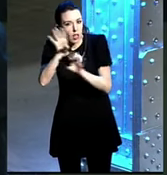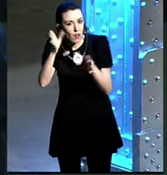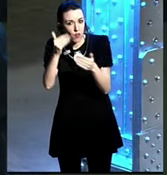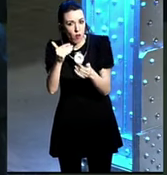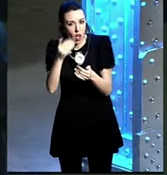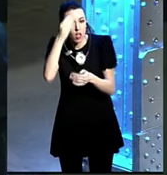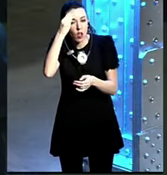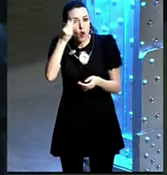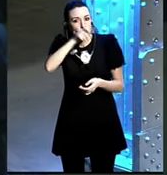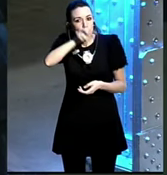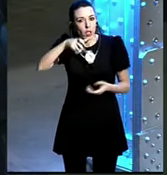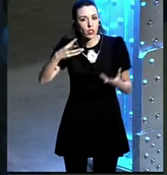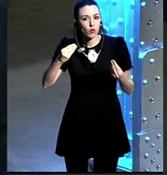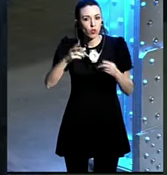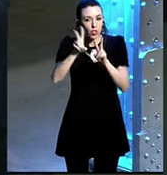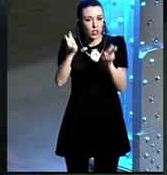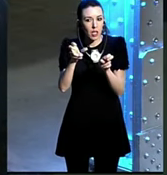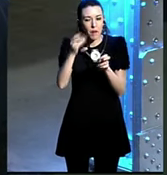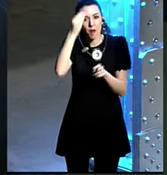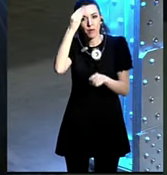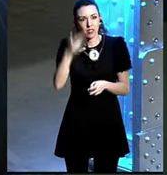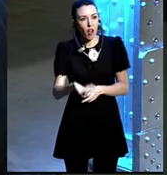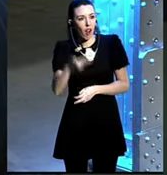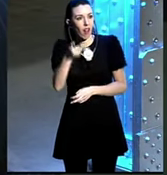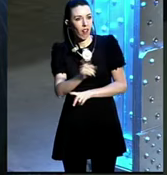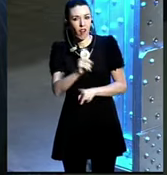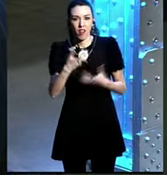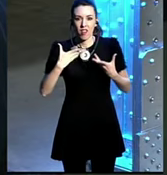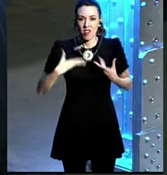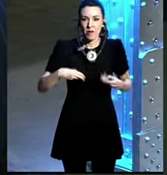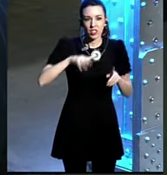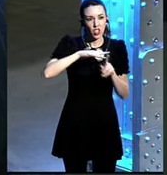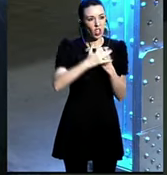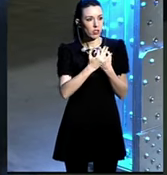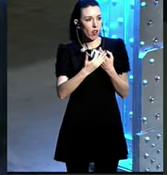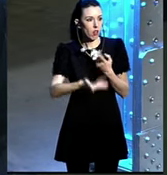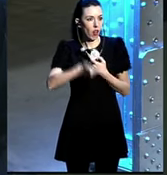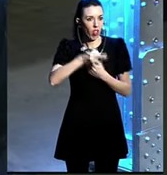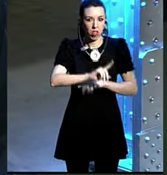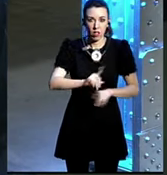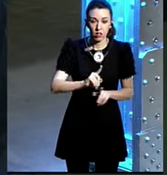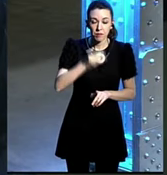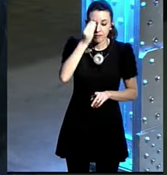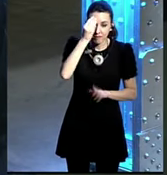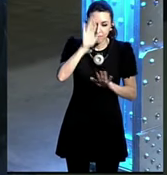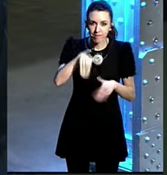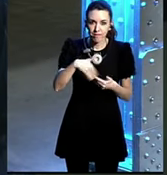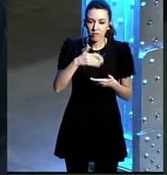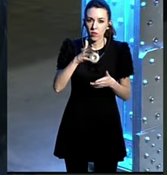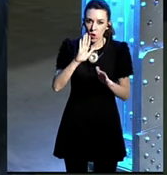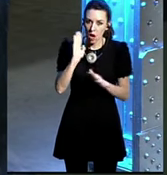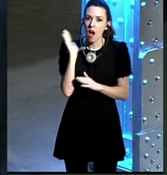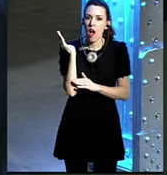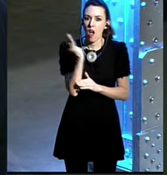gente que en relación con esto han trivializado la experiencia de la depresión, y creo que esto puede tener un